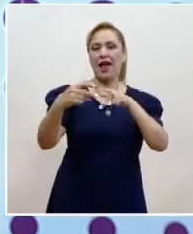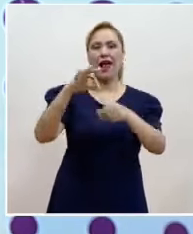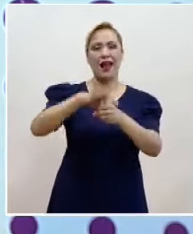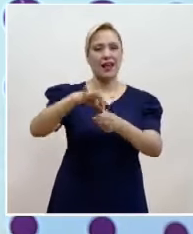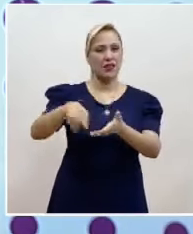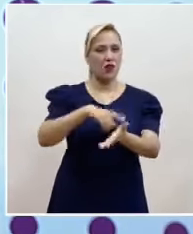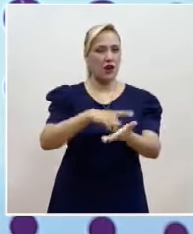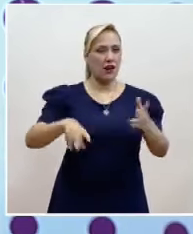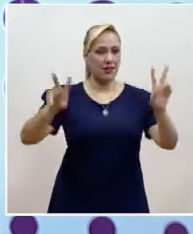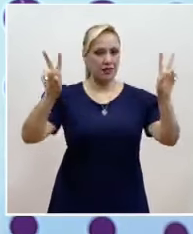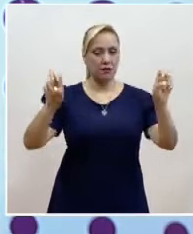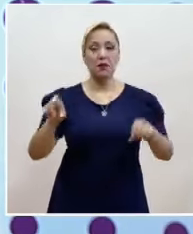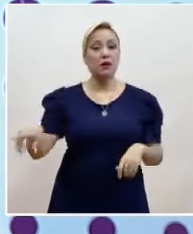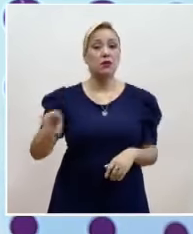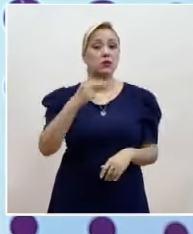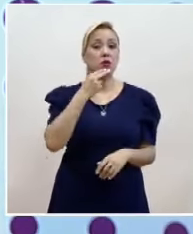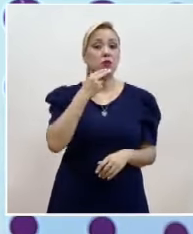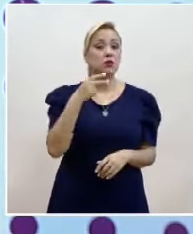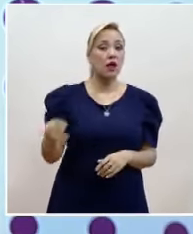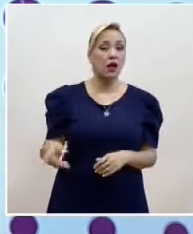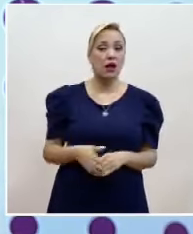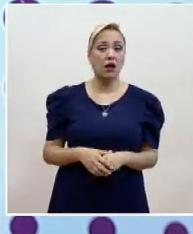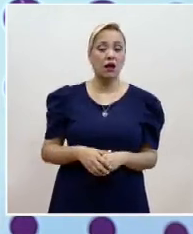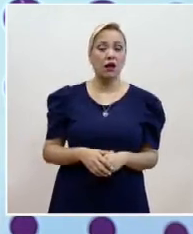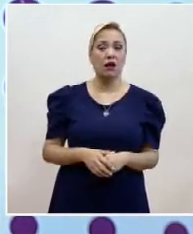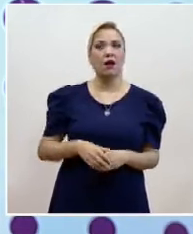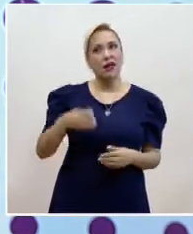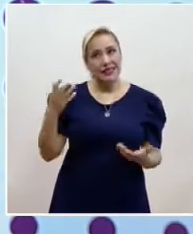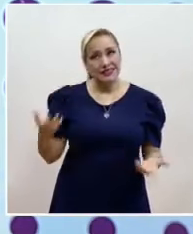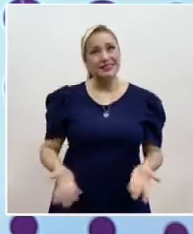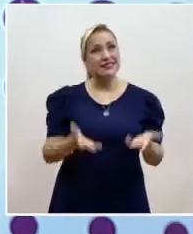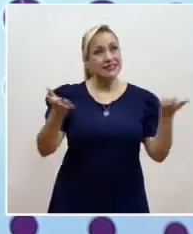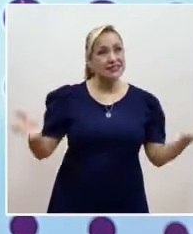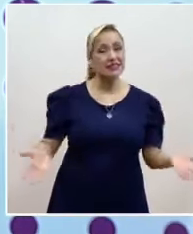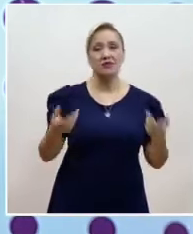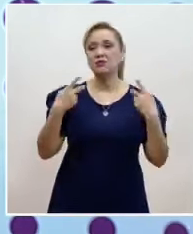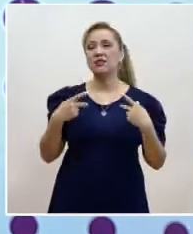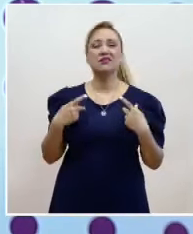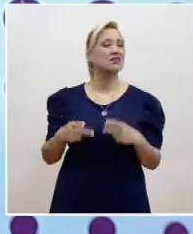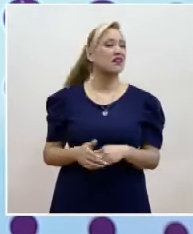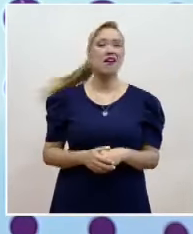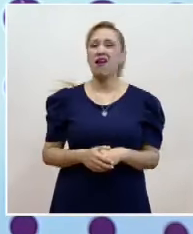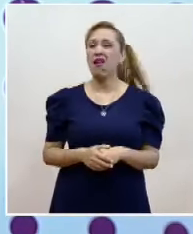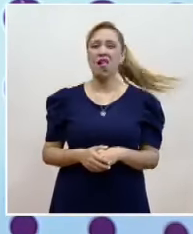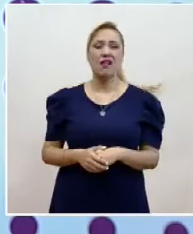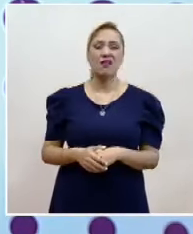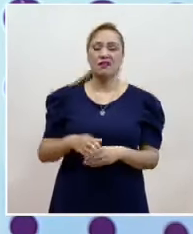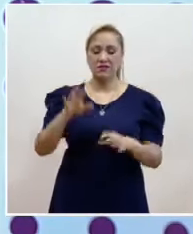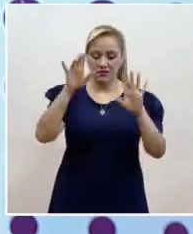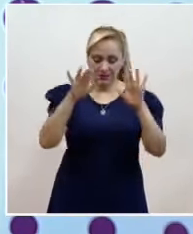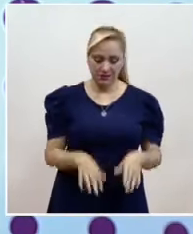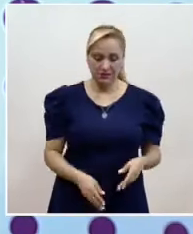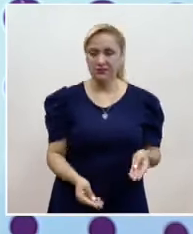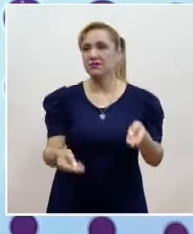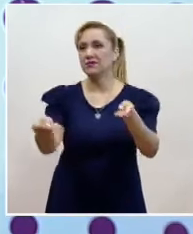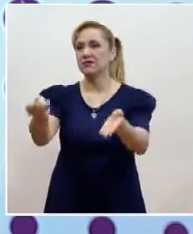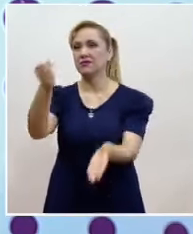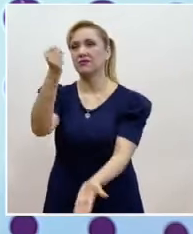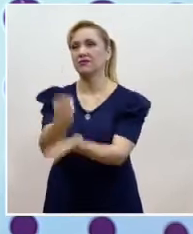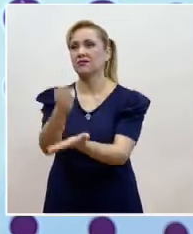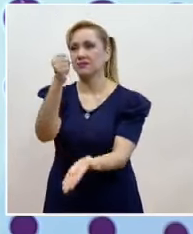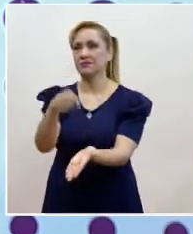y prácticamente no se utiliza. El tribunal hizo enormes esfuerzos para ello y la gente prefiere pues llevar su demanda y que le den el sello y tener